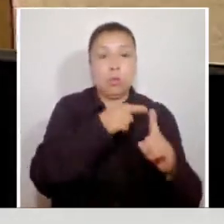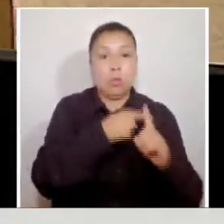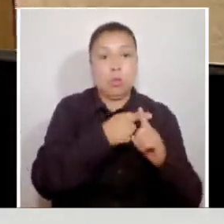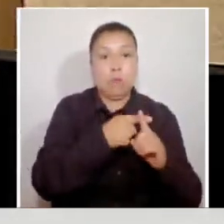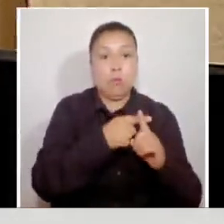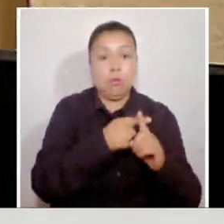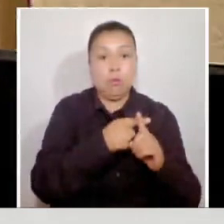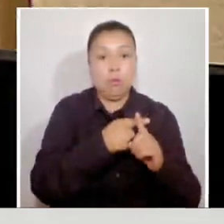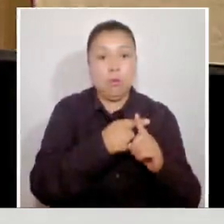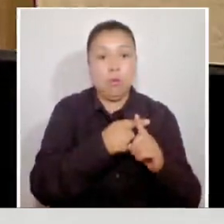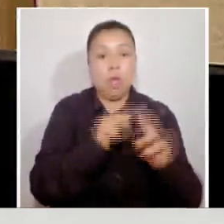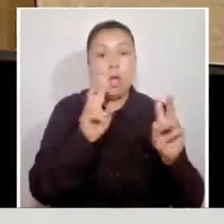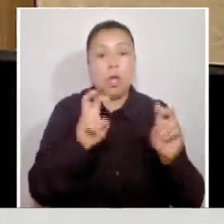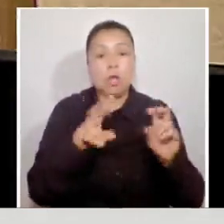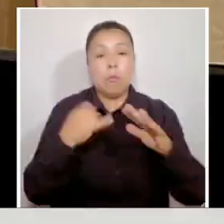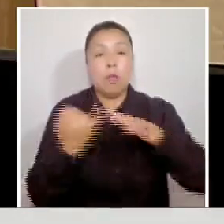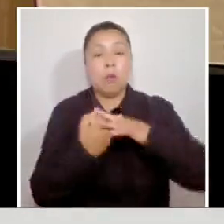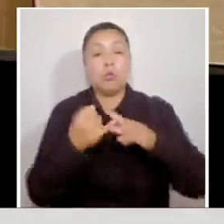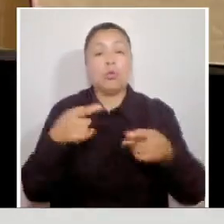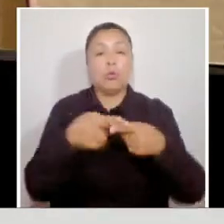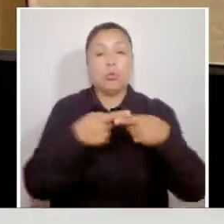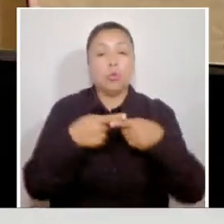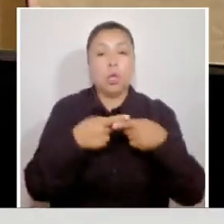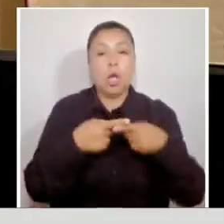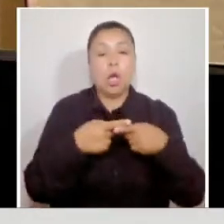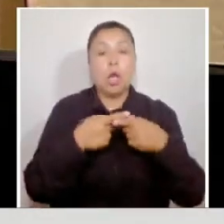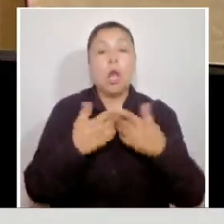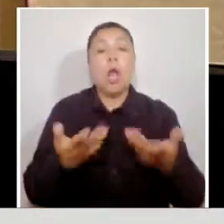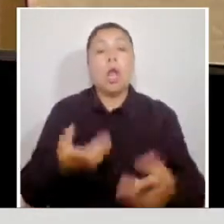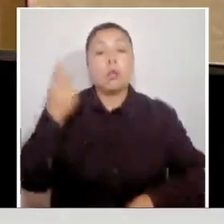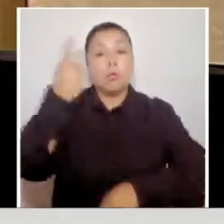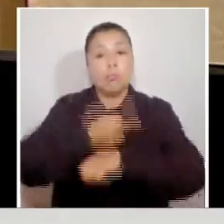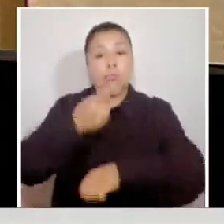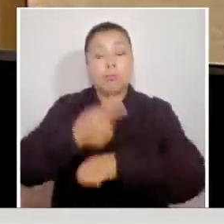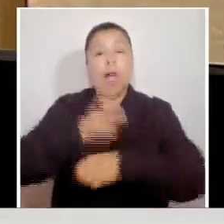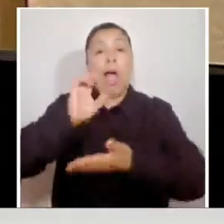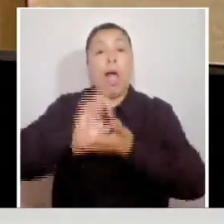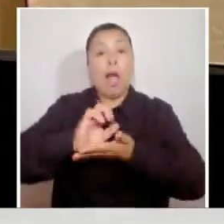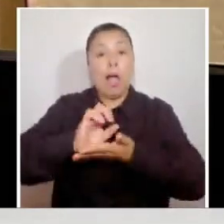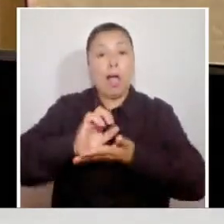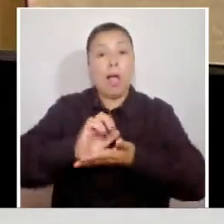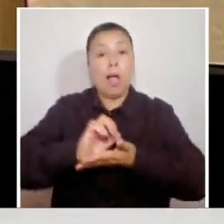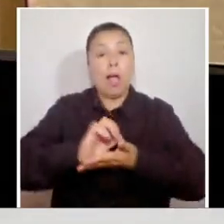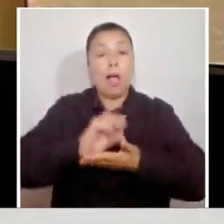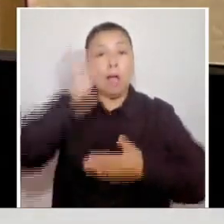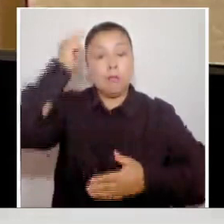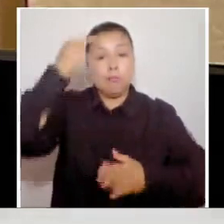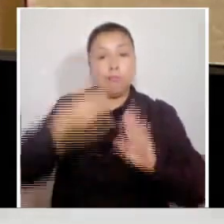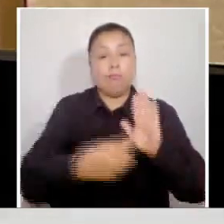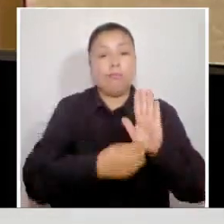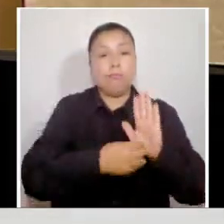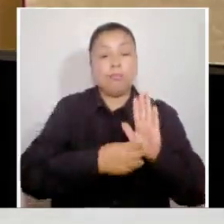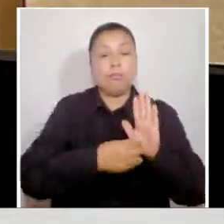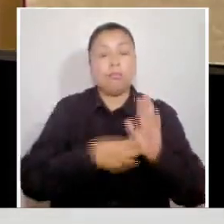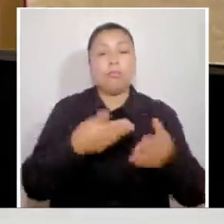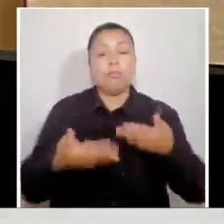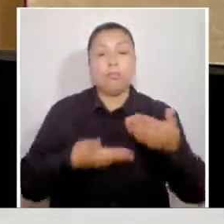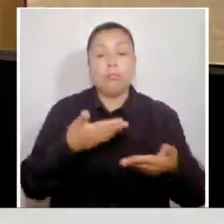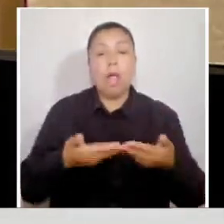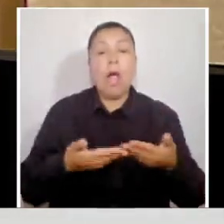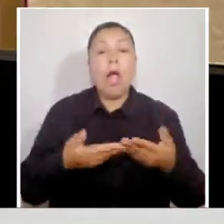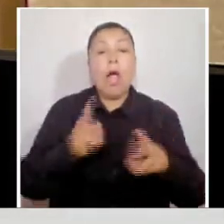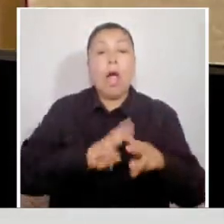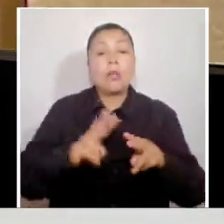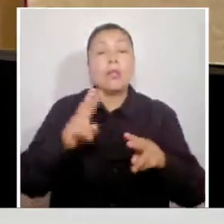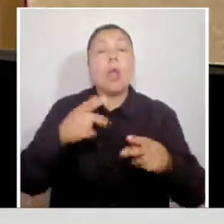en materia de inclusión social haciendo un mandato al Estado de proponer o de propender a generar políticas